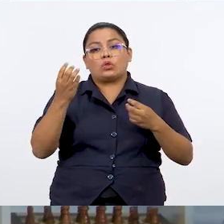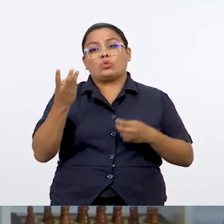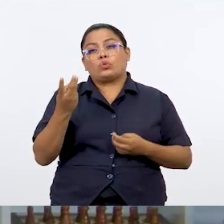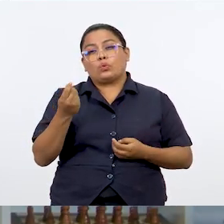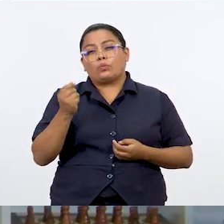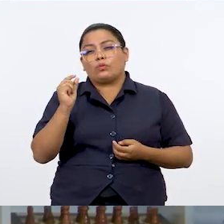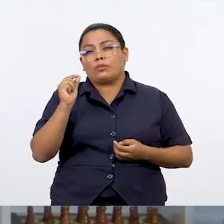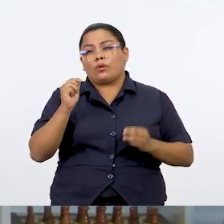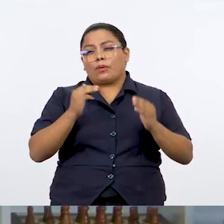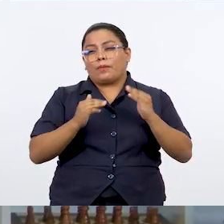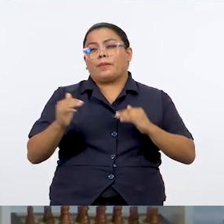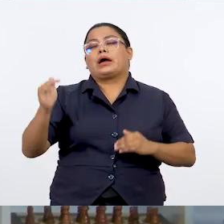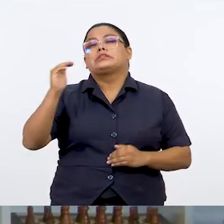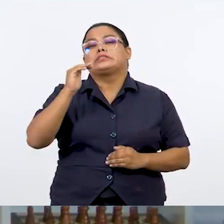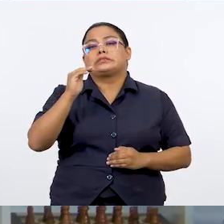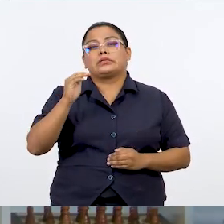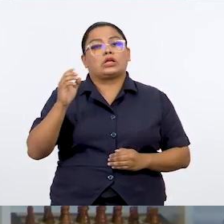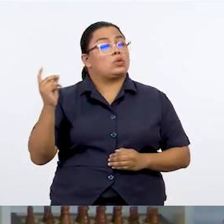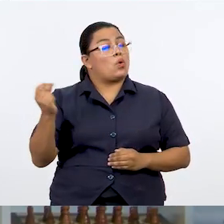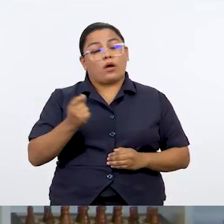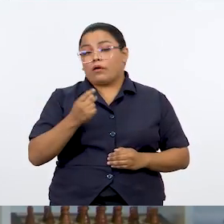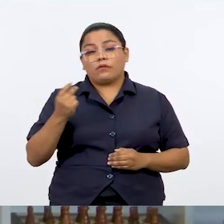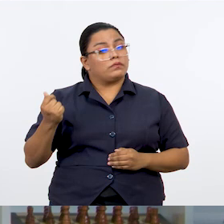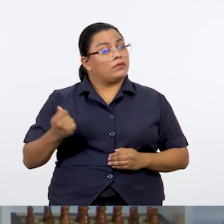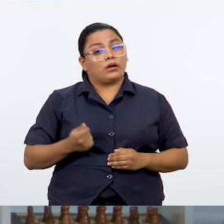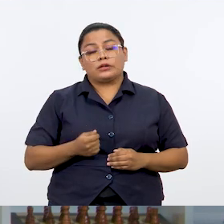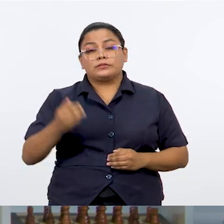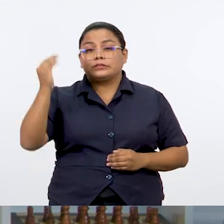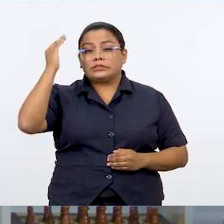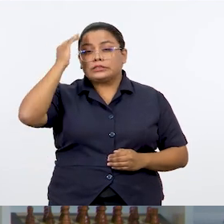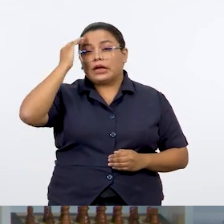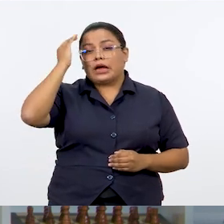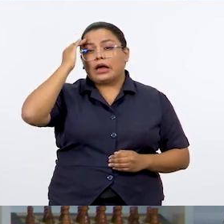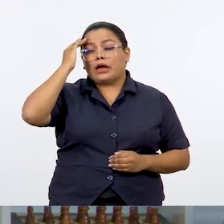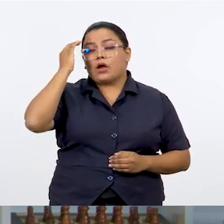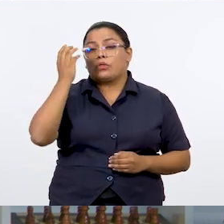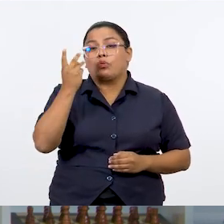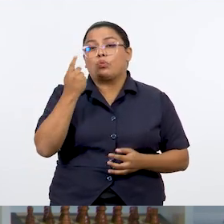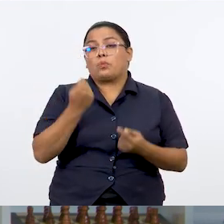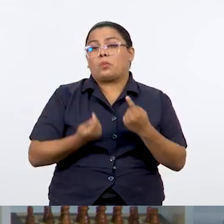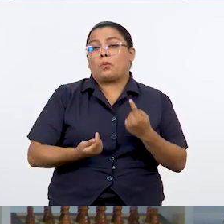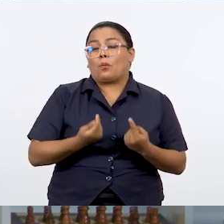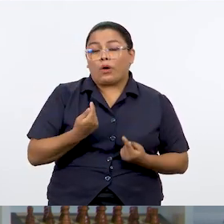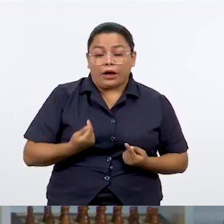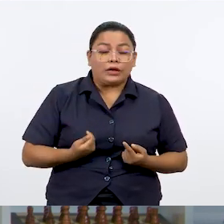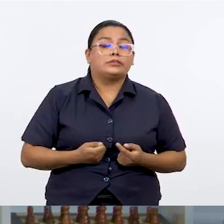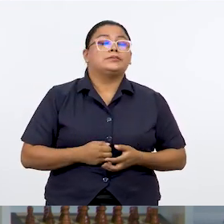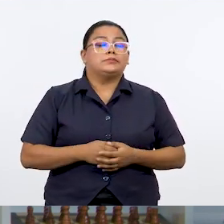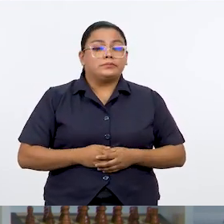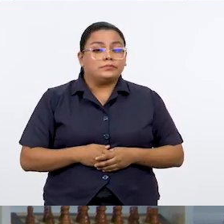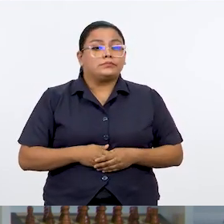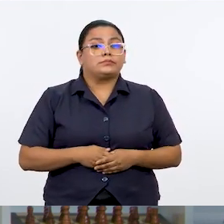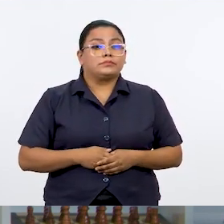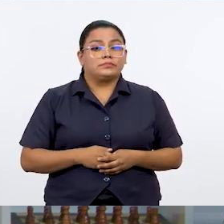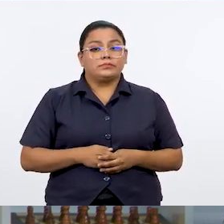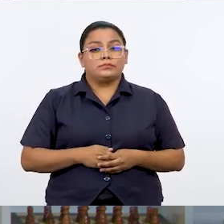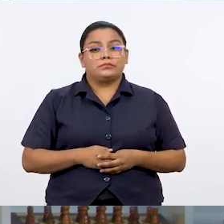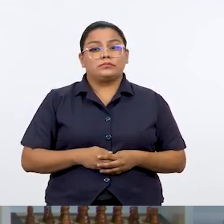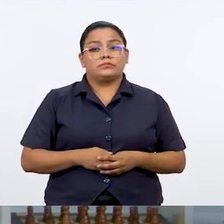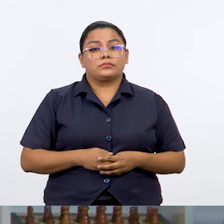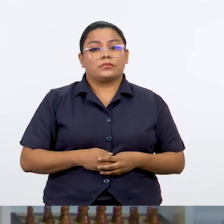números son un poco mayores, así que no es tan fácil determinar ese número por el que debemos multiplicar a